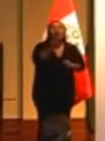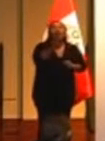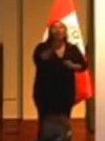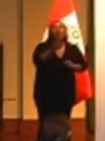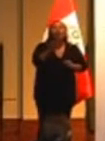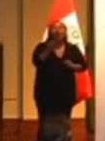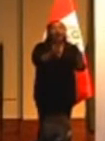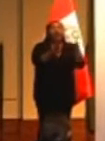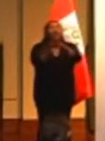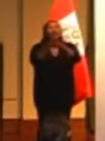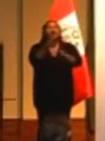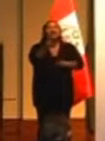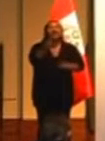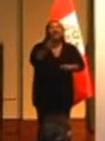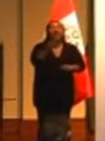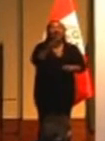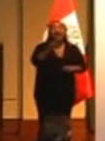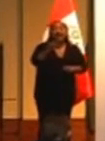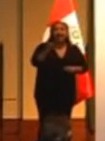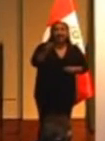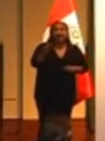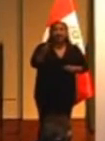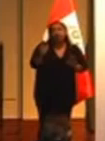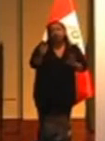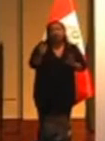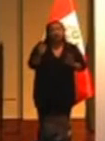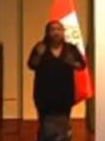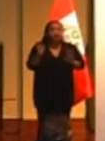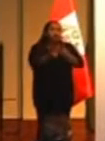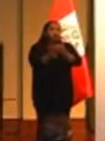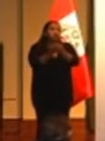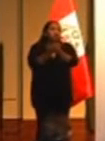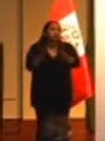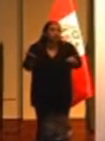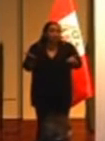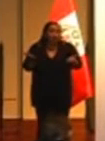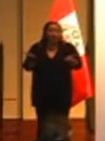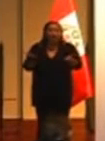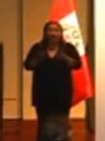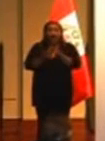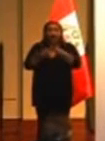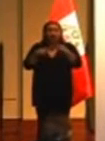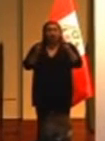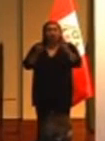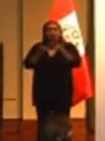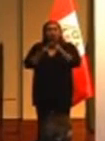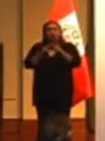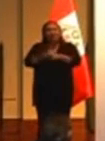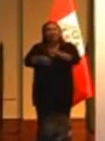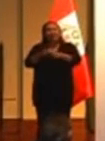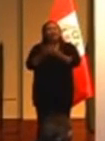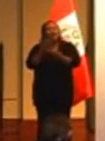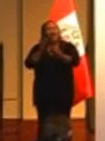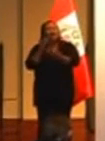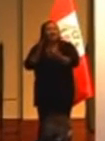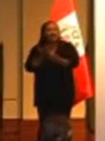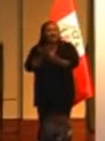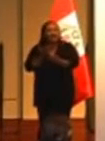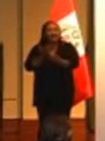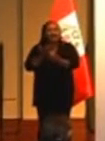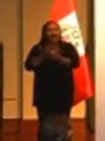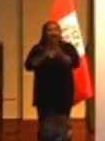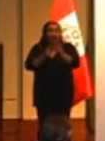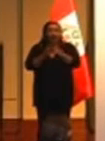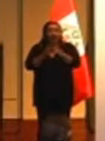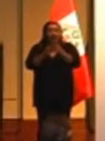Santa Rita, en la iglesia de Santa Rita, pues no, nos montamos en una bicicleta y es muy fácil. Entonces,